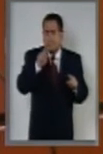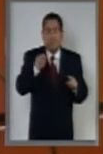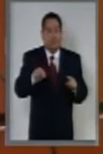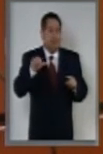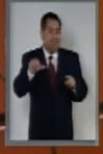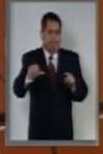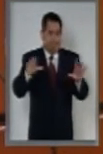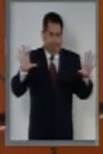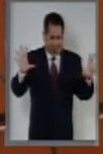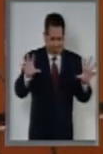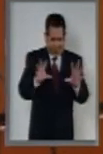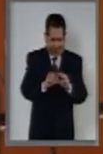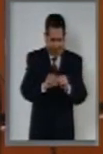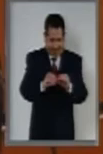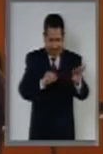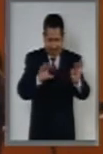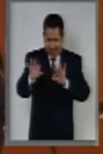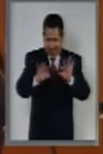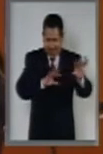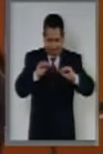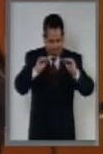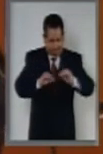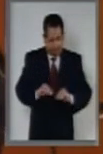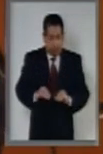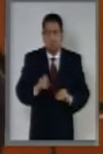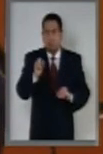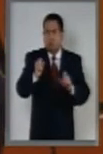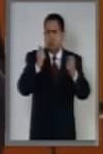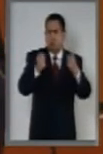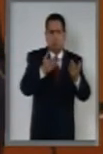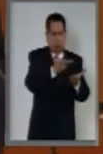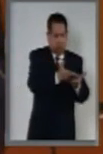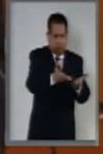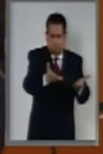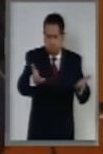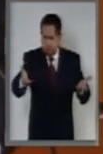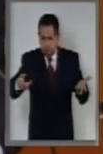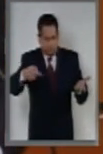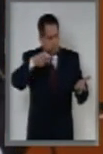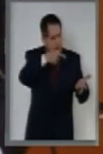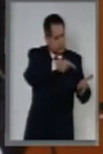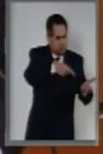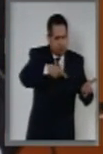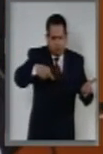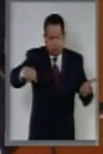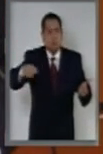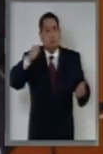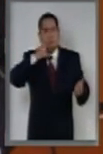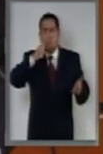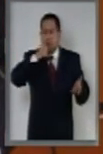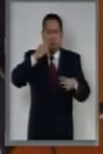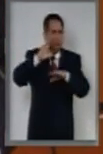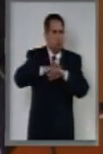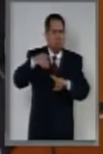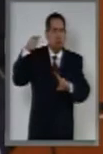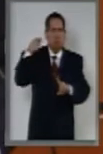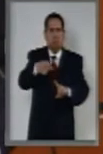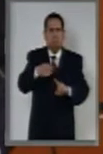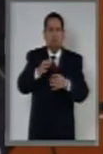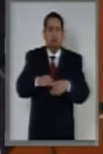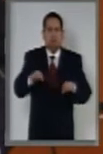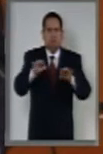2008-2016, en donde en muchas de ellas siempre se privilegió la pretensión